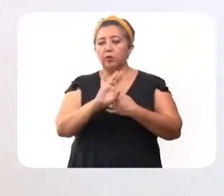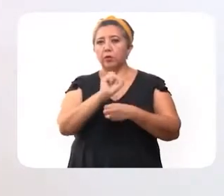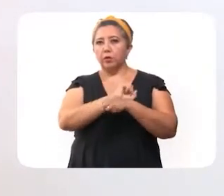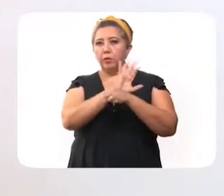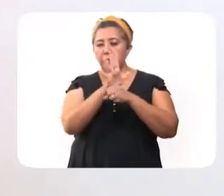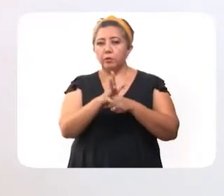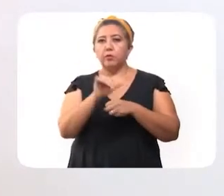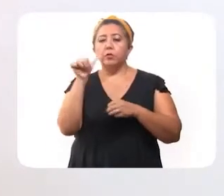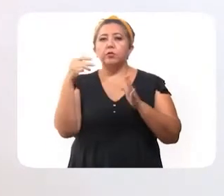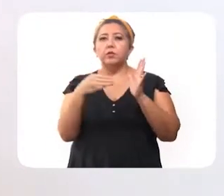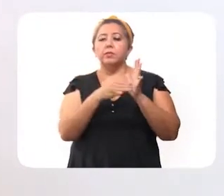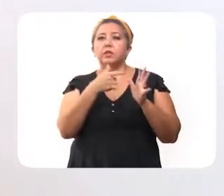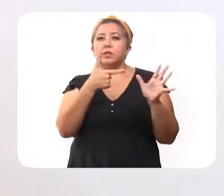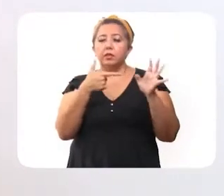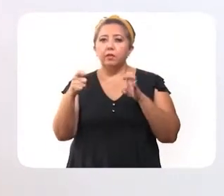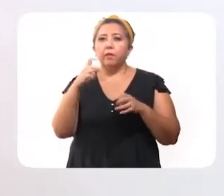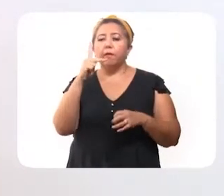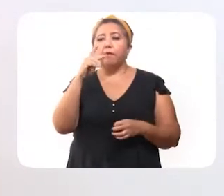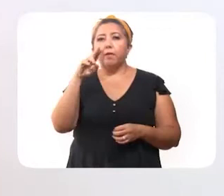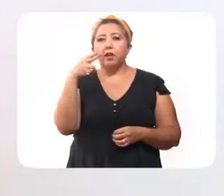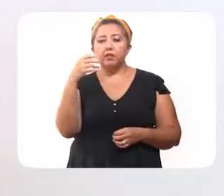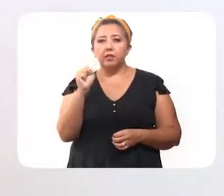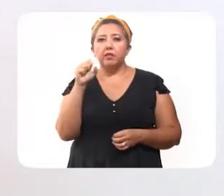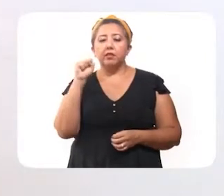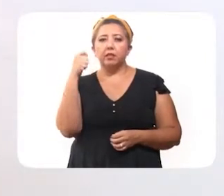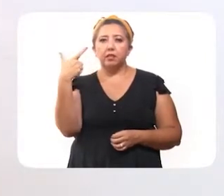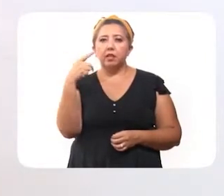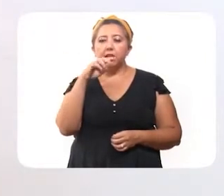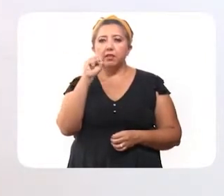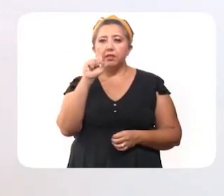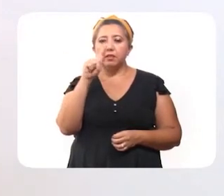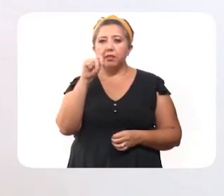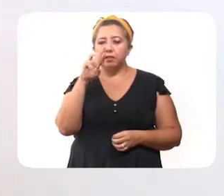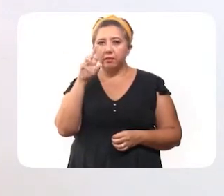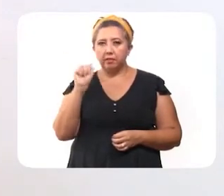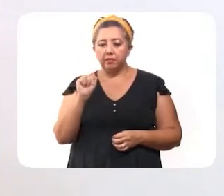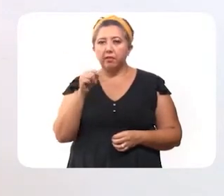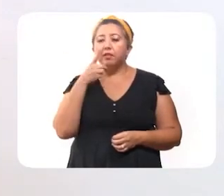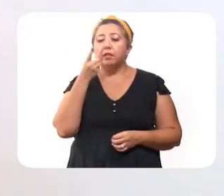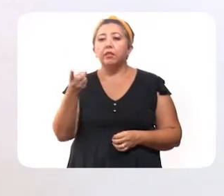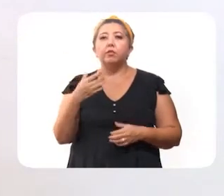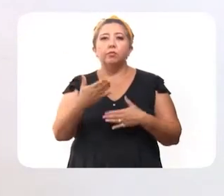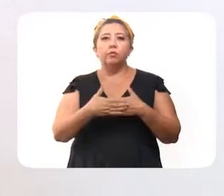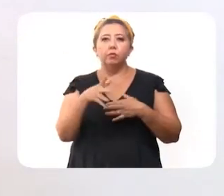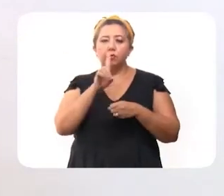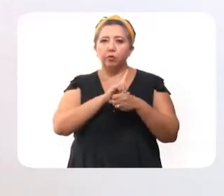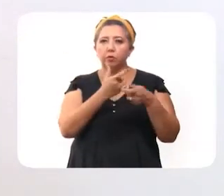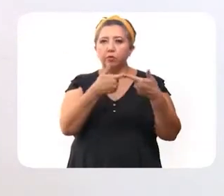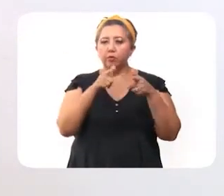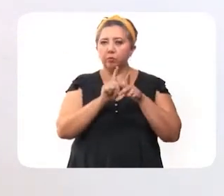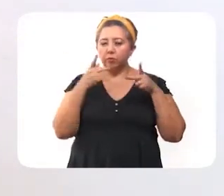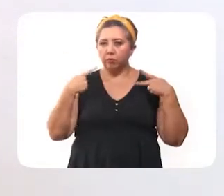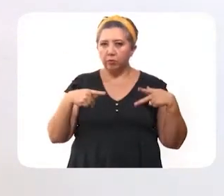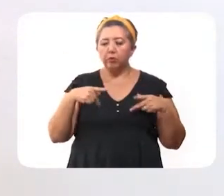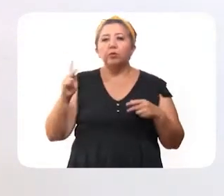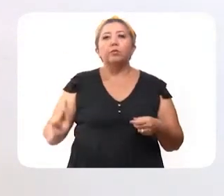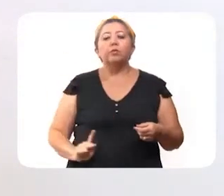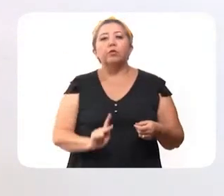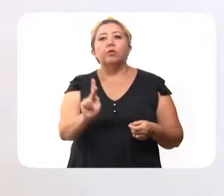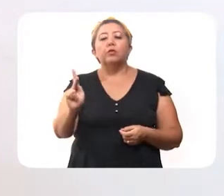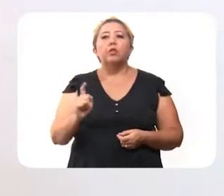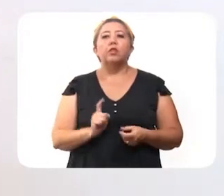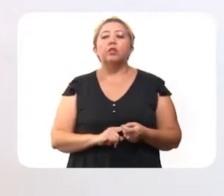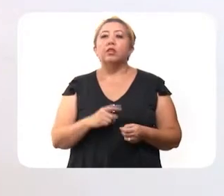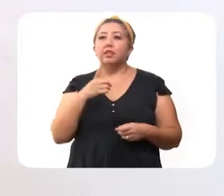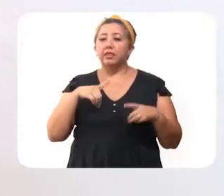coronavirus. 11.700 son Pfizer y 67.000 AstraZeneca. En los siguientes días se informará a los grupos de población y los municipios